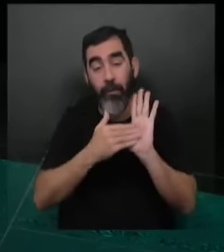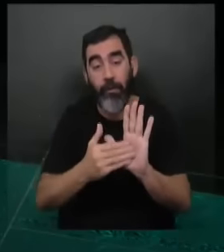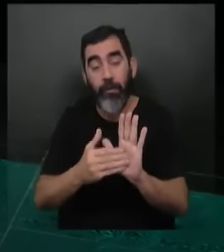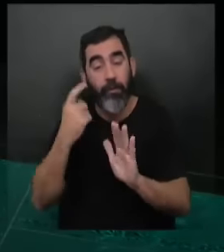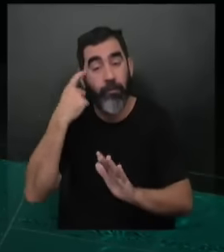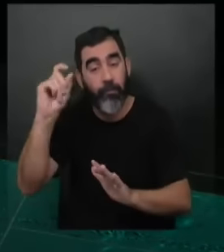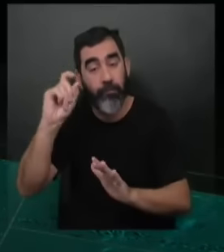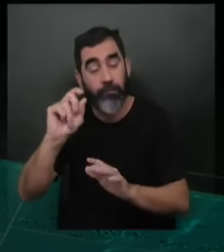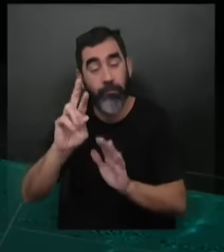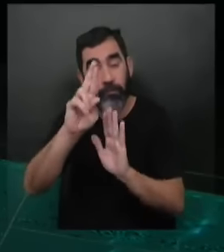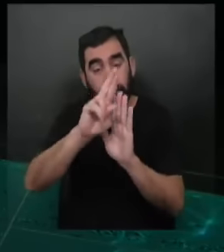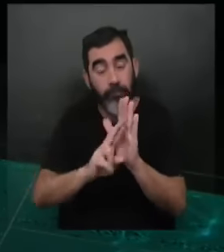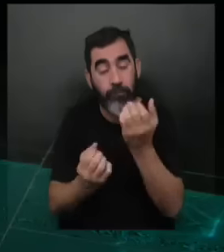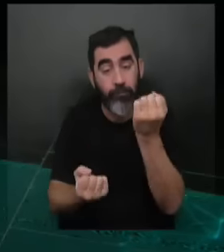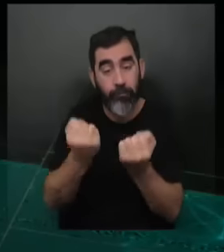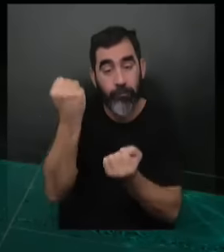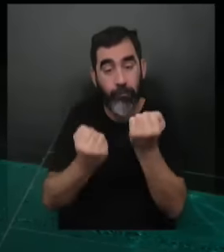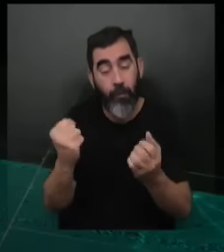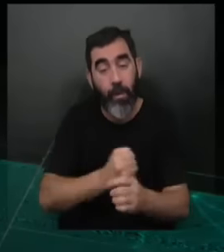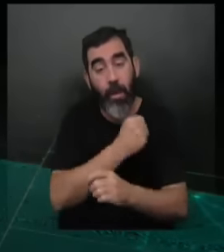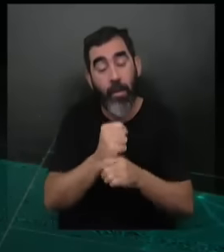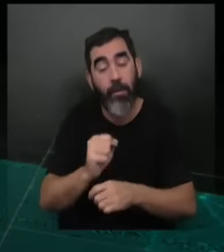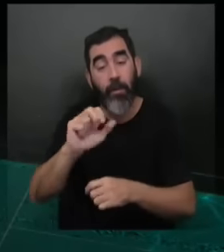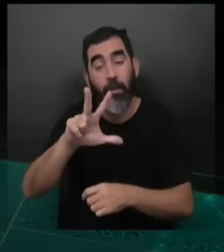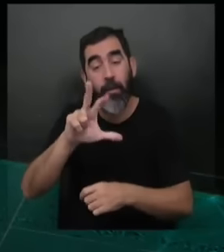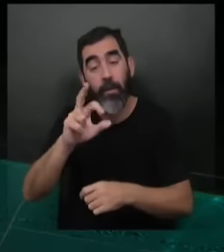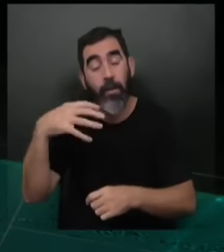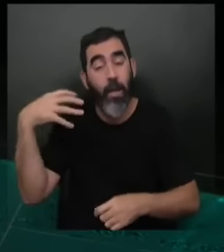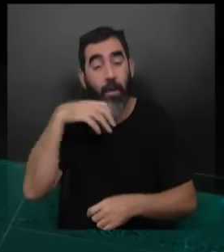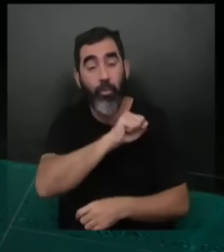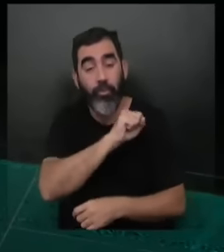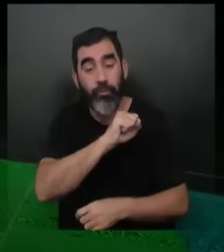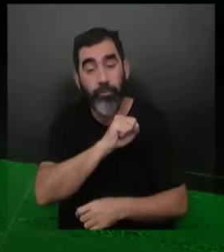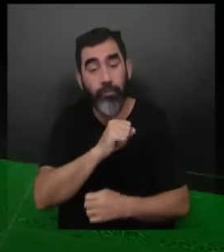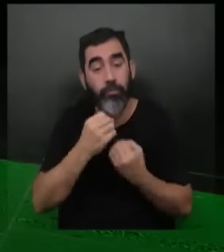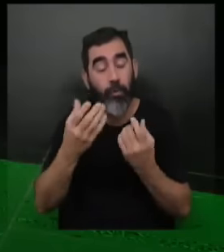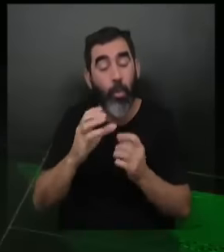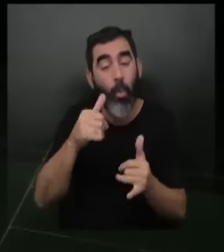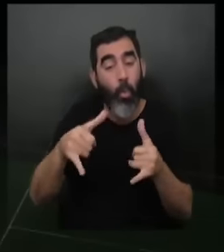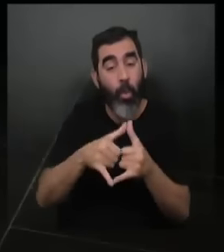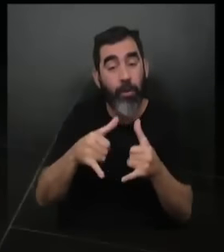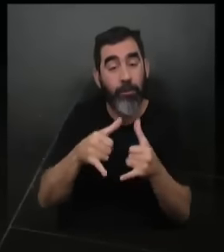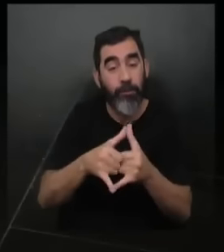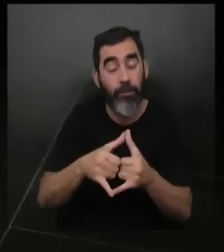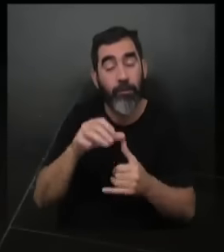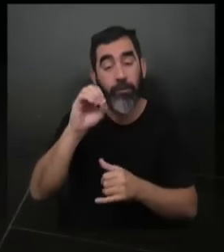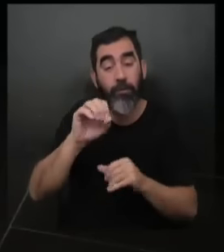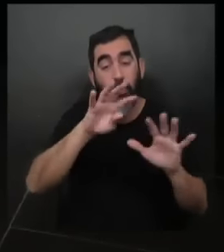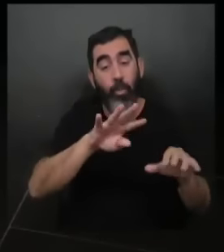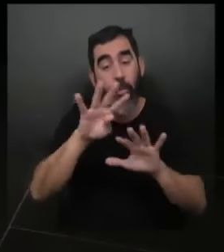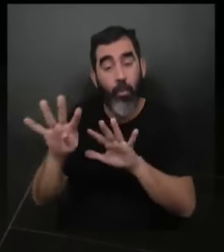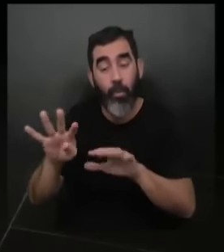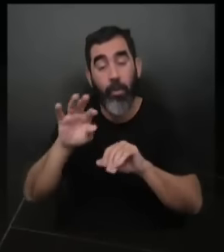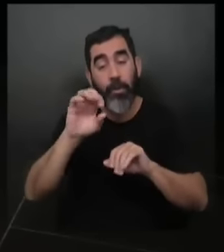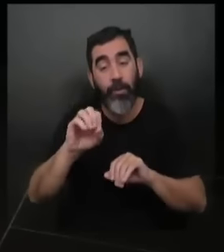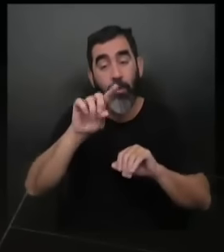iniciativa para regularizar vehículos hasta el 30 de agosto Esto será a través de un WhatsApp que les voy a decir 099